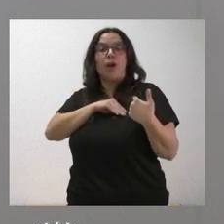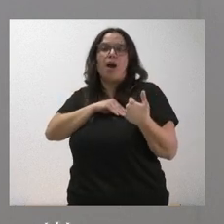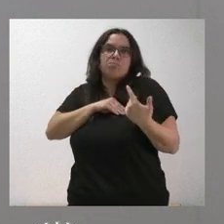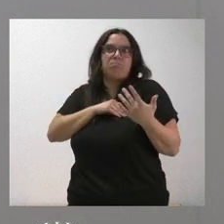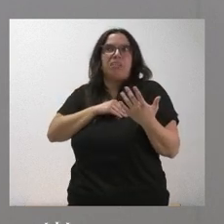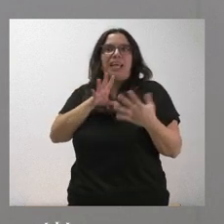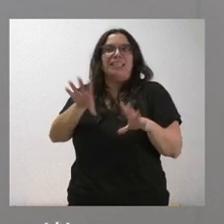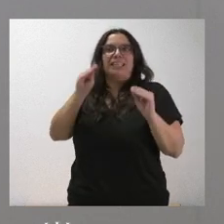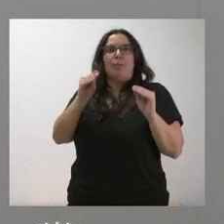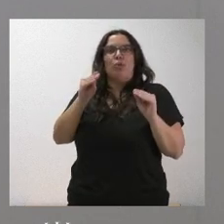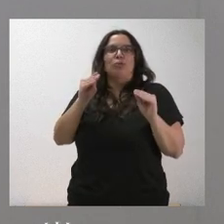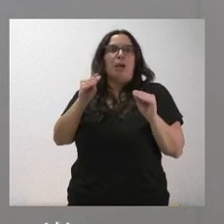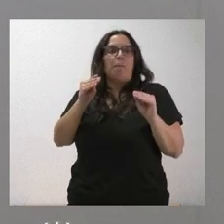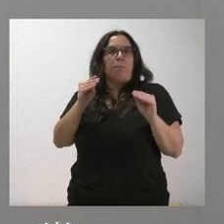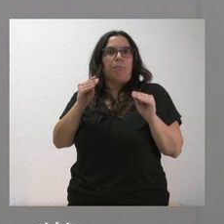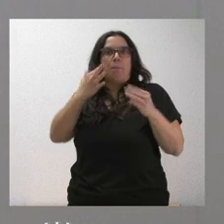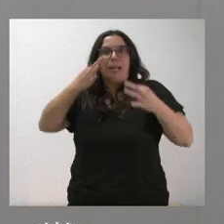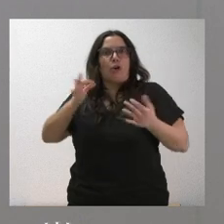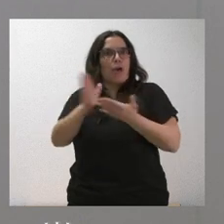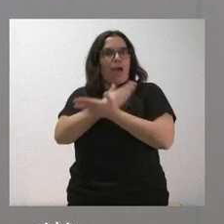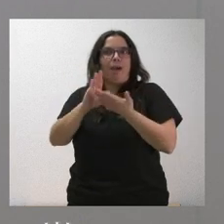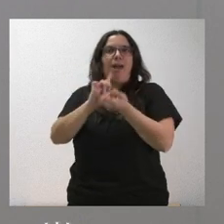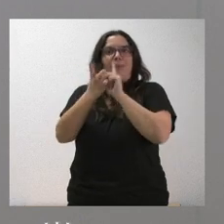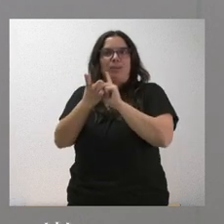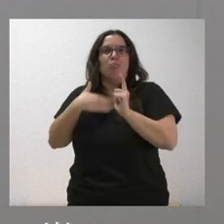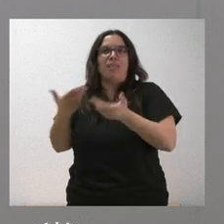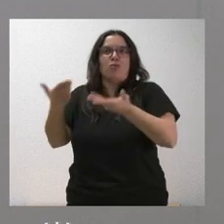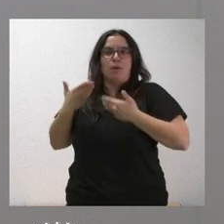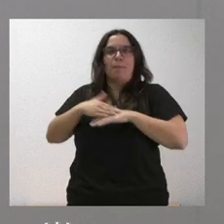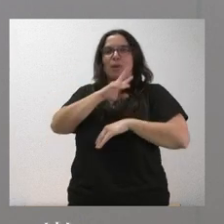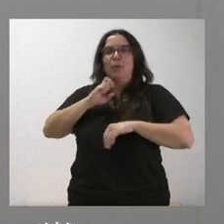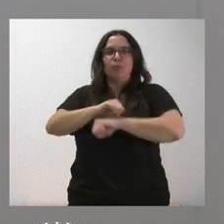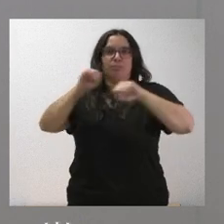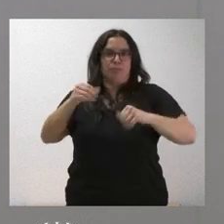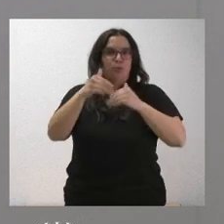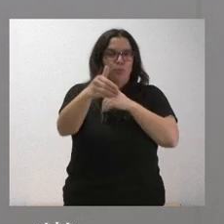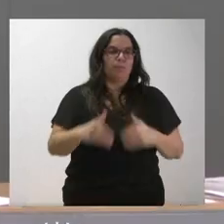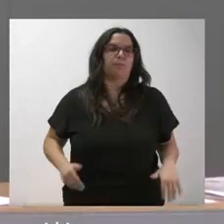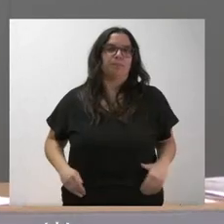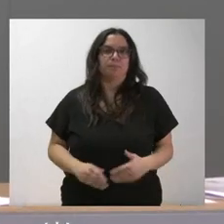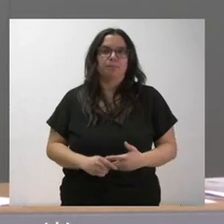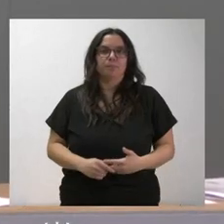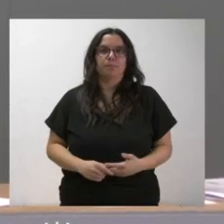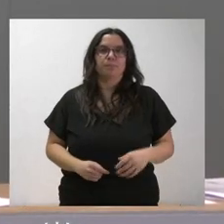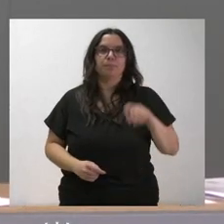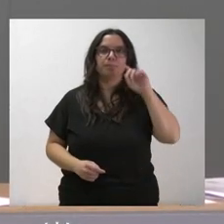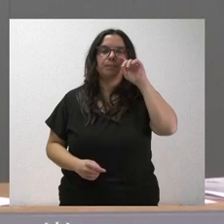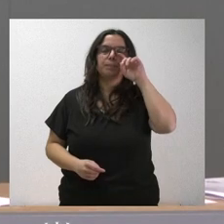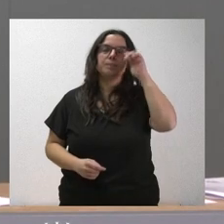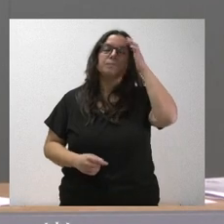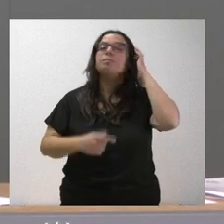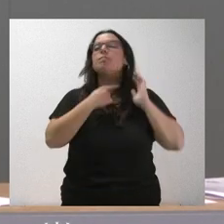riesgo la tarea que venimos desarrollando Y si acaso nos ayudará a mantenerla y a reforzarla en el futuro sí eh Me gustaría que nos hiciera